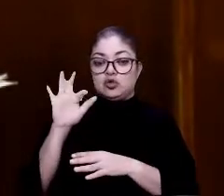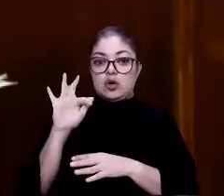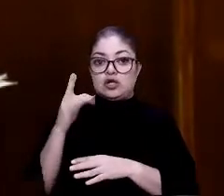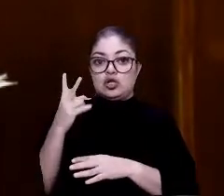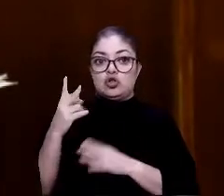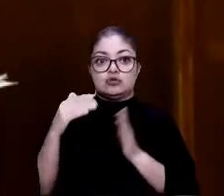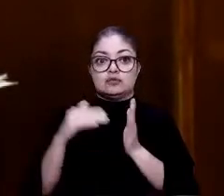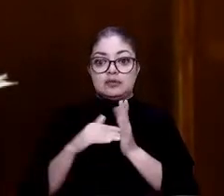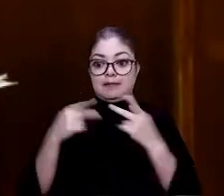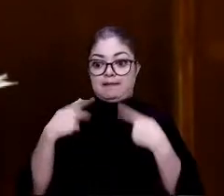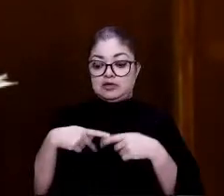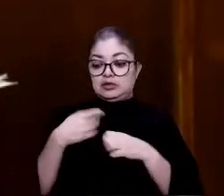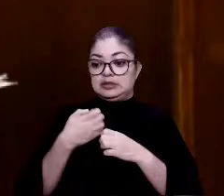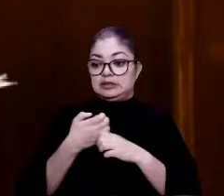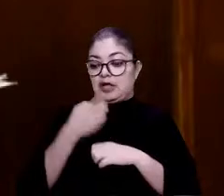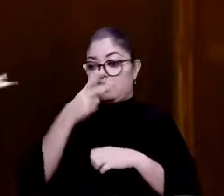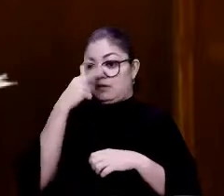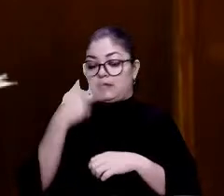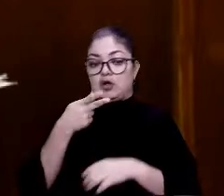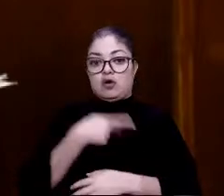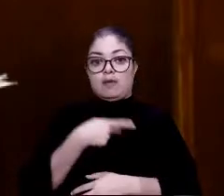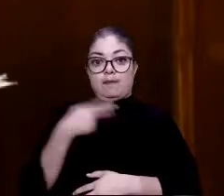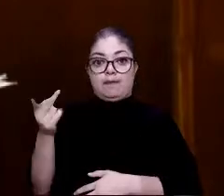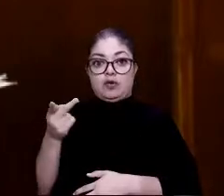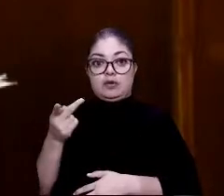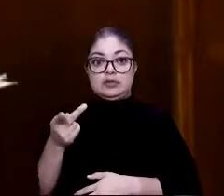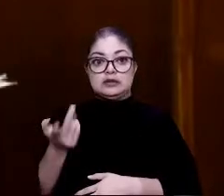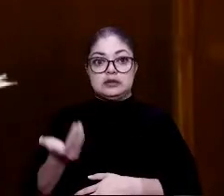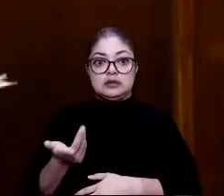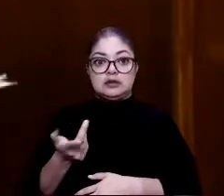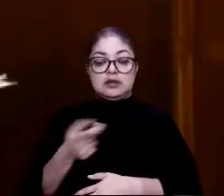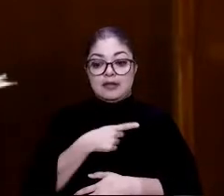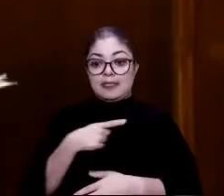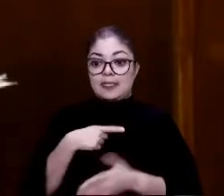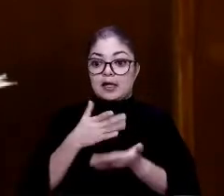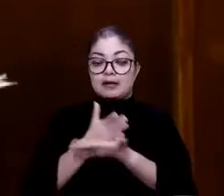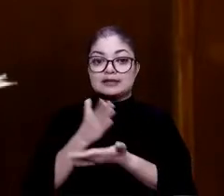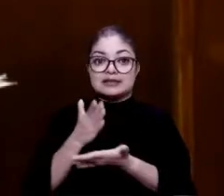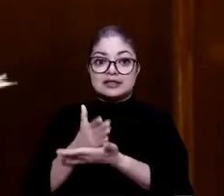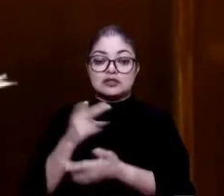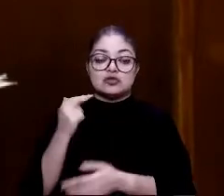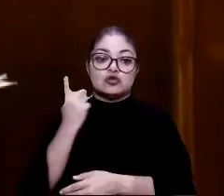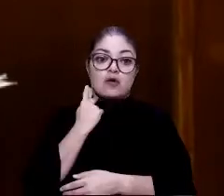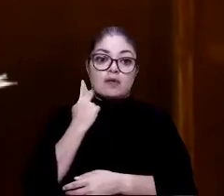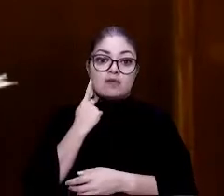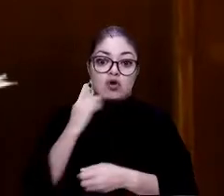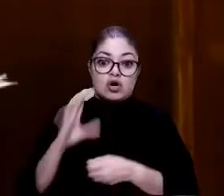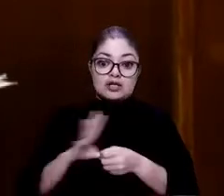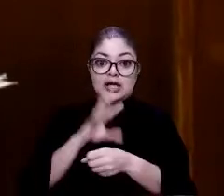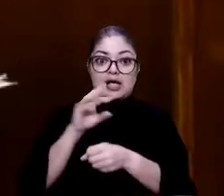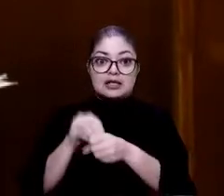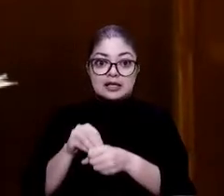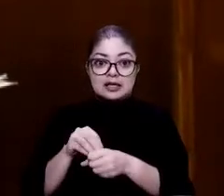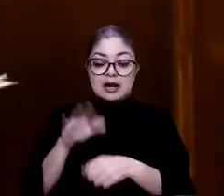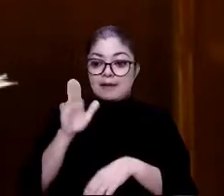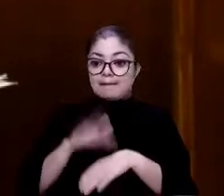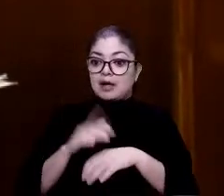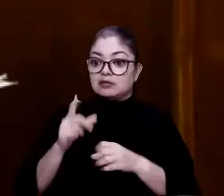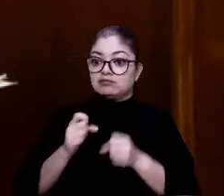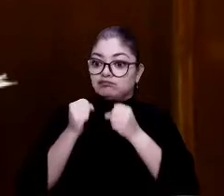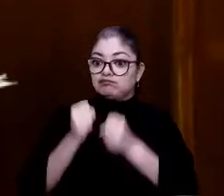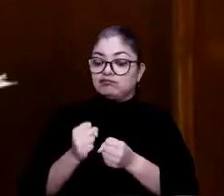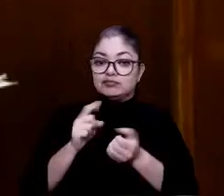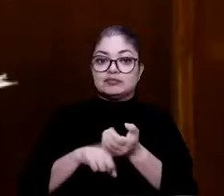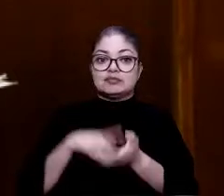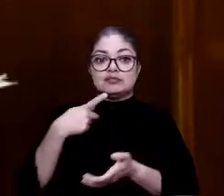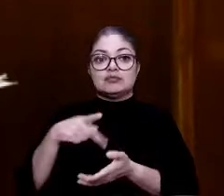8.342.000 mexiquenses en pobreza extrema y moderada. Tendrían acceso a políticas públicas integrales, asegurando el ejercicio pleno de